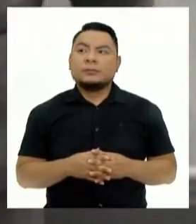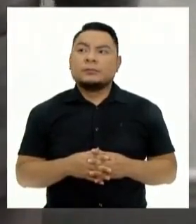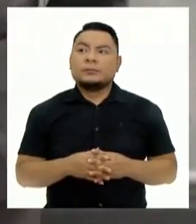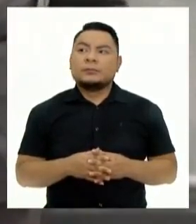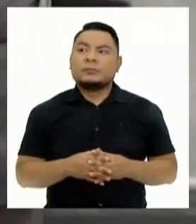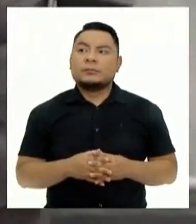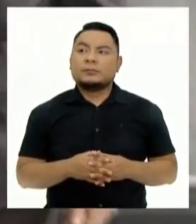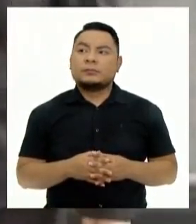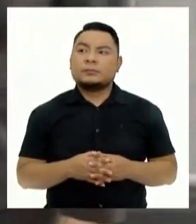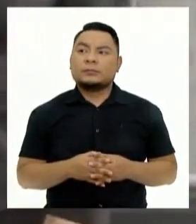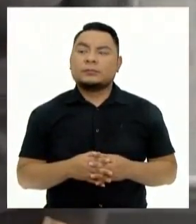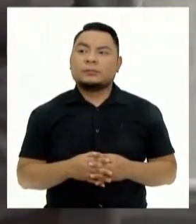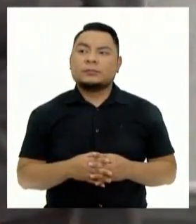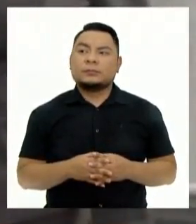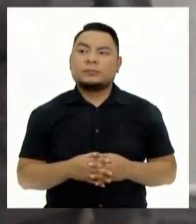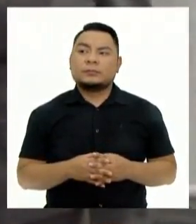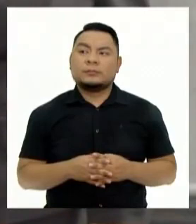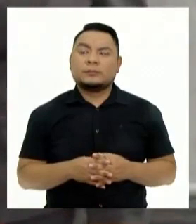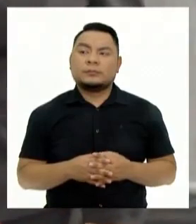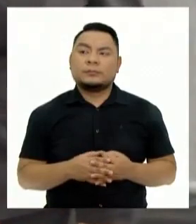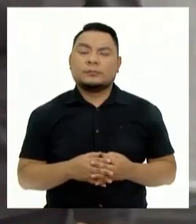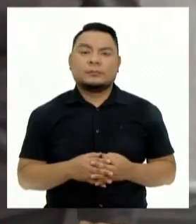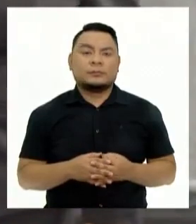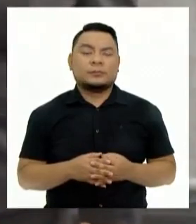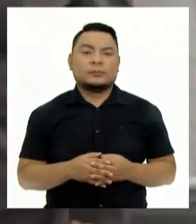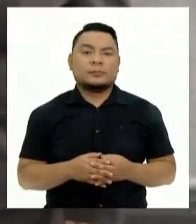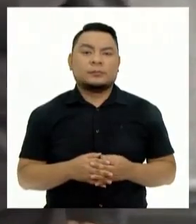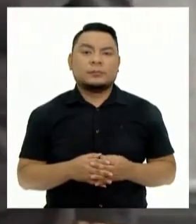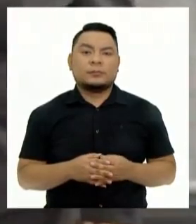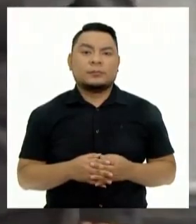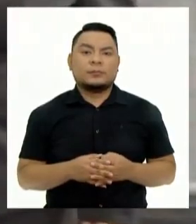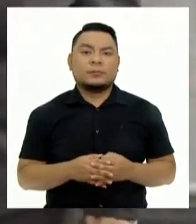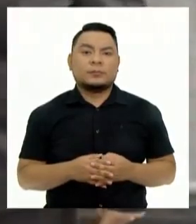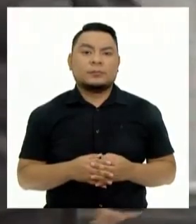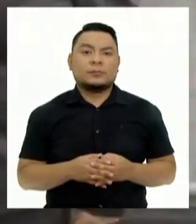incluso retroceder a las fuerzas enemigas. Ella fue